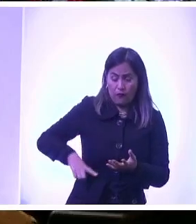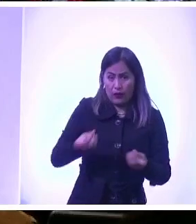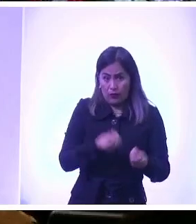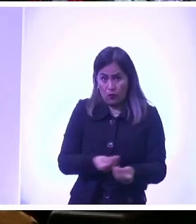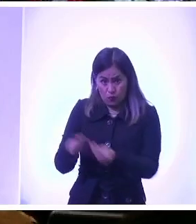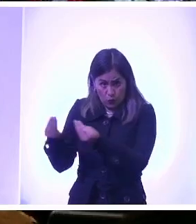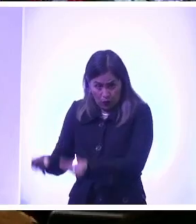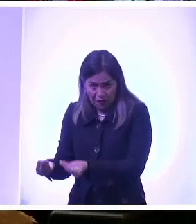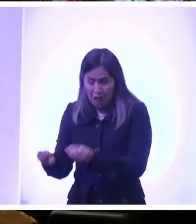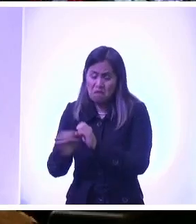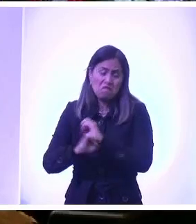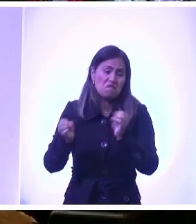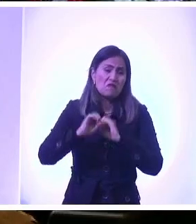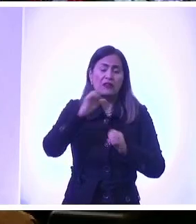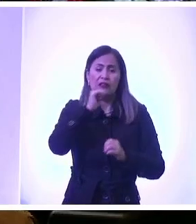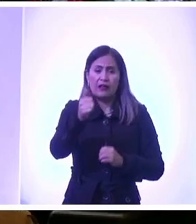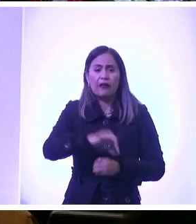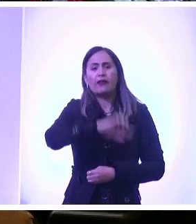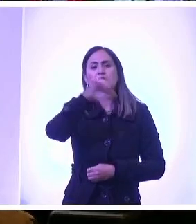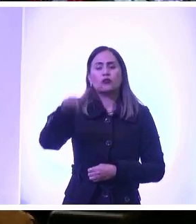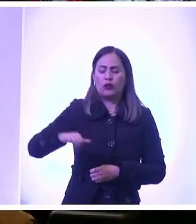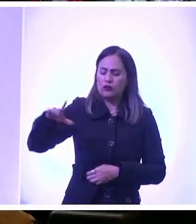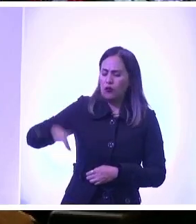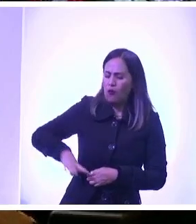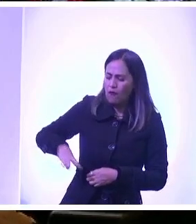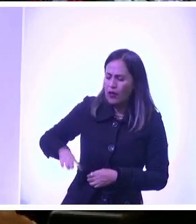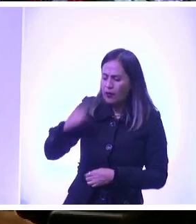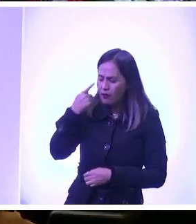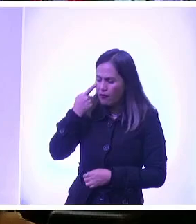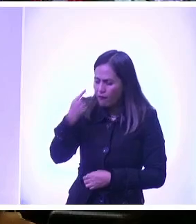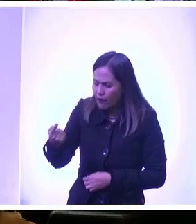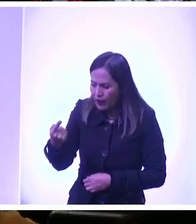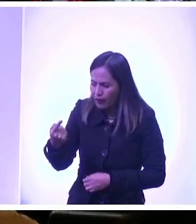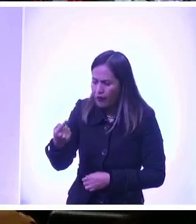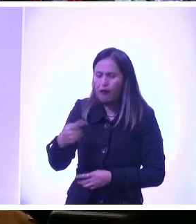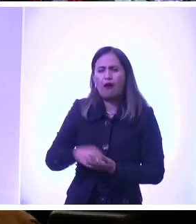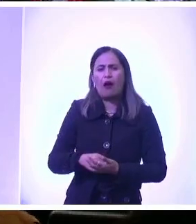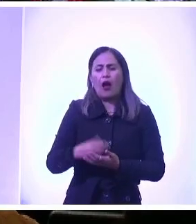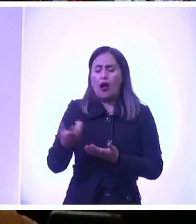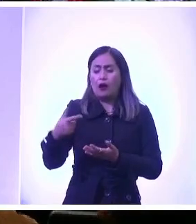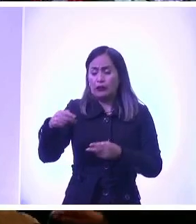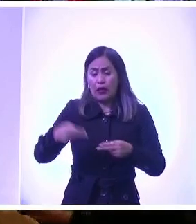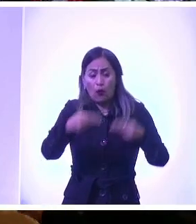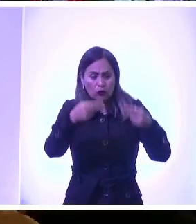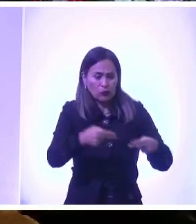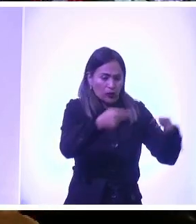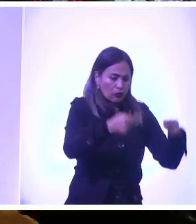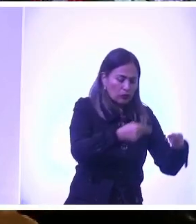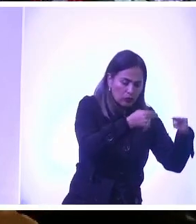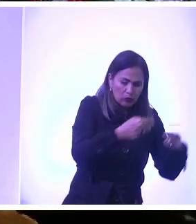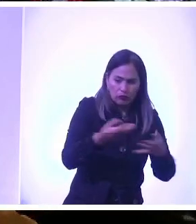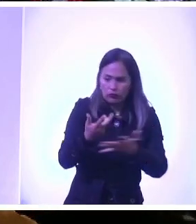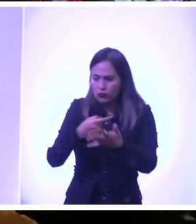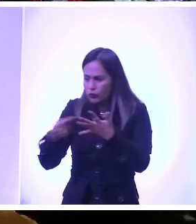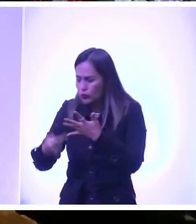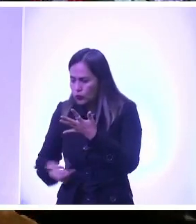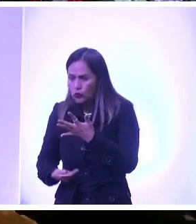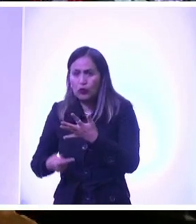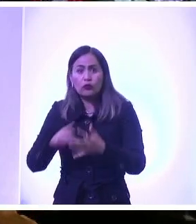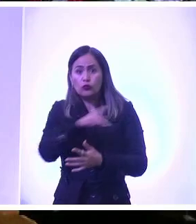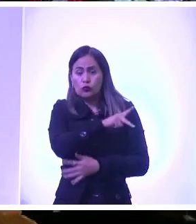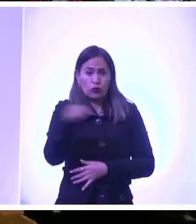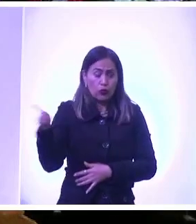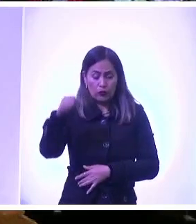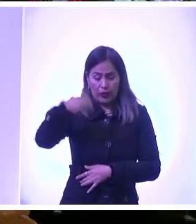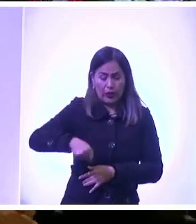gobierno entonces gobierno Aunque está viendo comercio no está teniendo el recurso suficiente para poder aplicarlo en lo que todos en Toluca